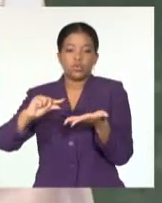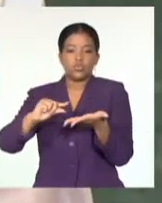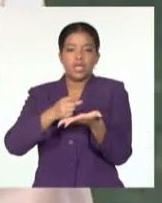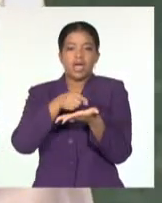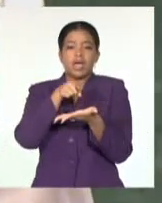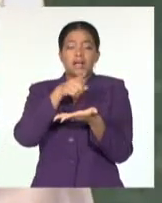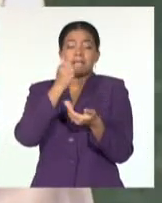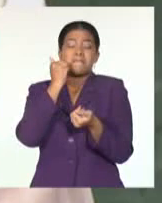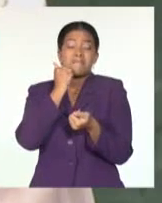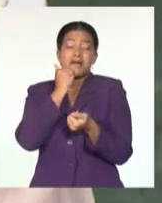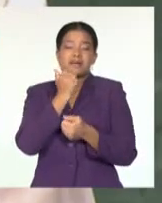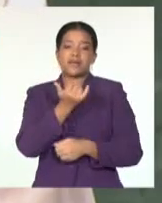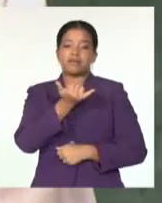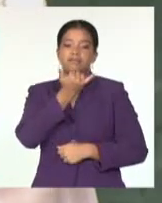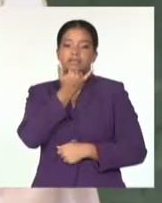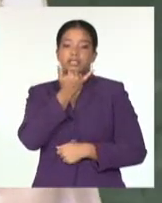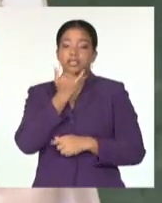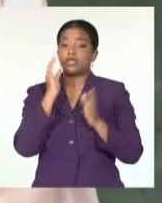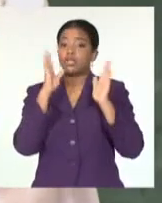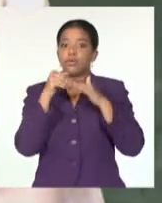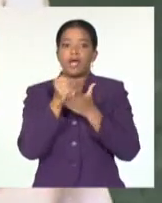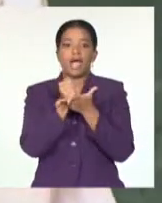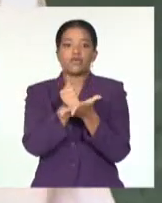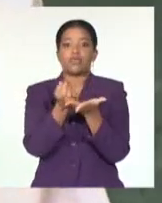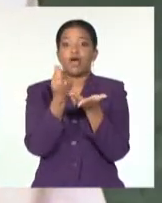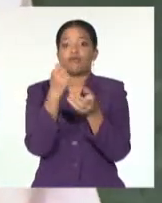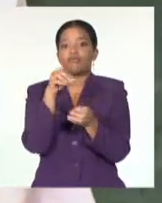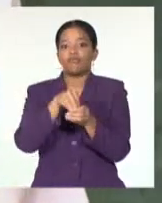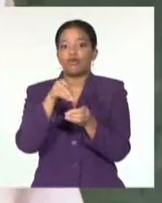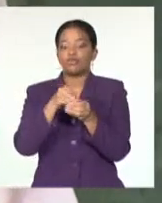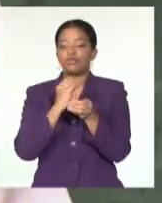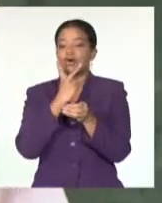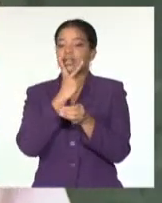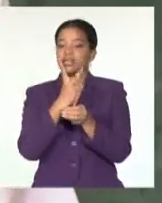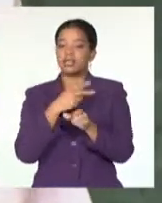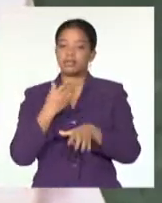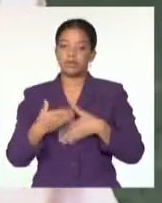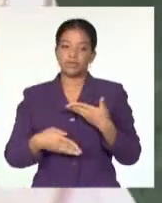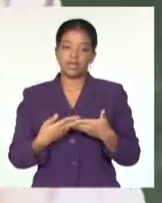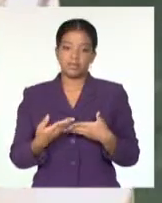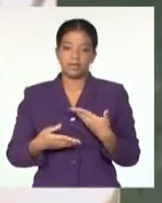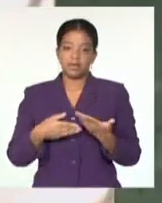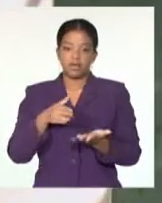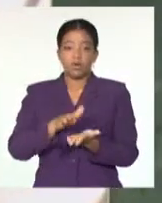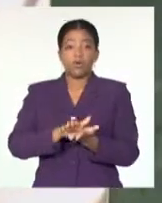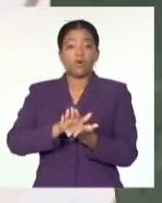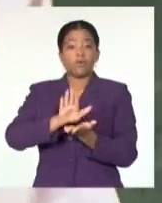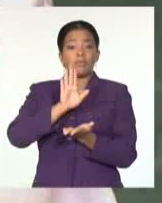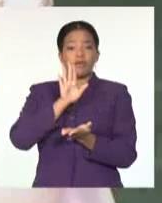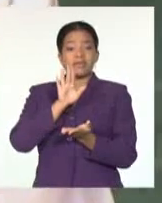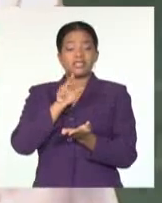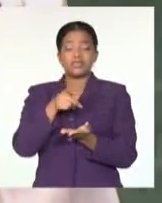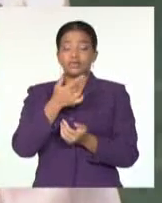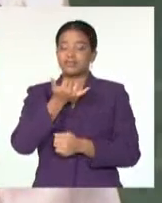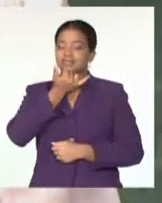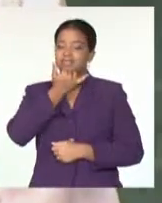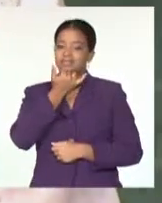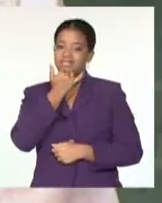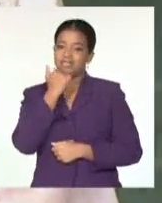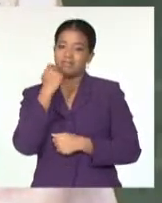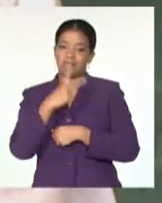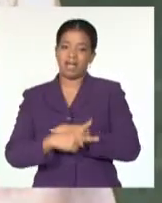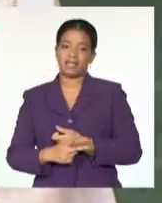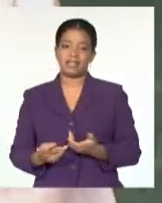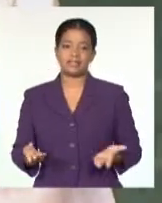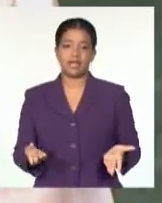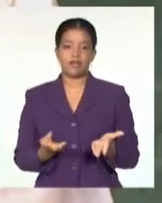afectados y no cuentan con suficientes fondos para atender los efectos. Los compromisos contraídos por los países desarrollados, como por